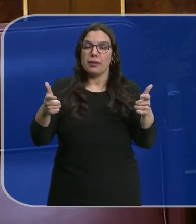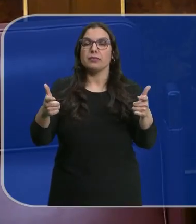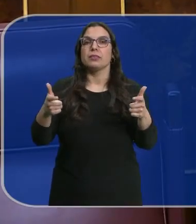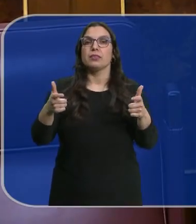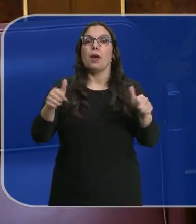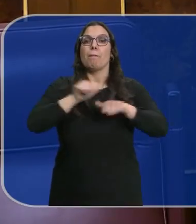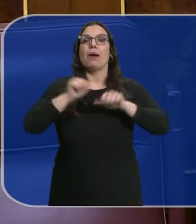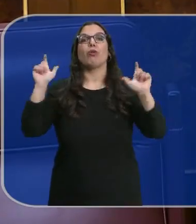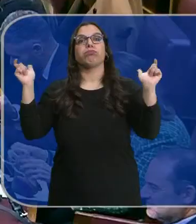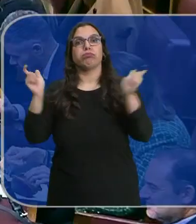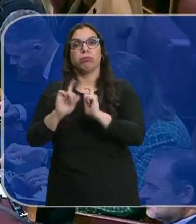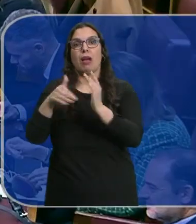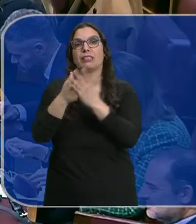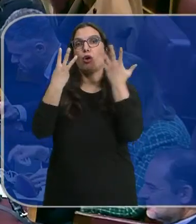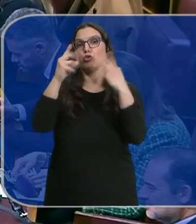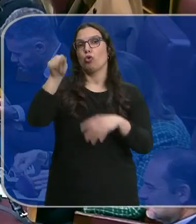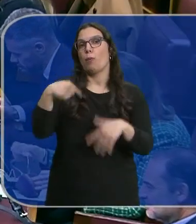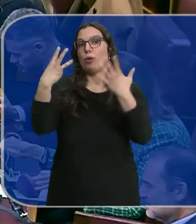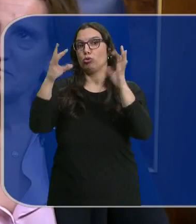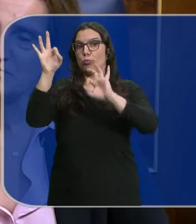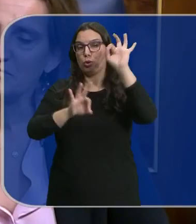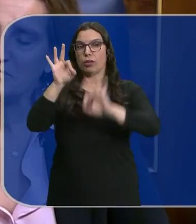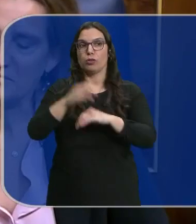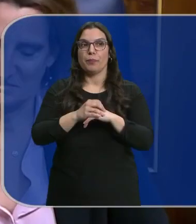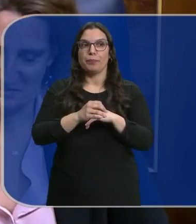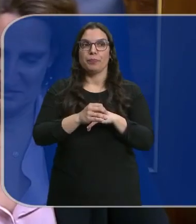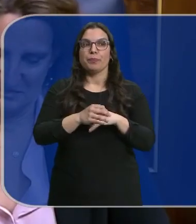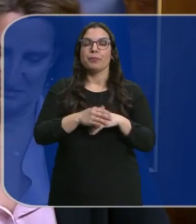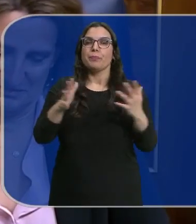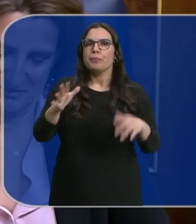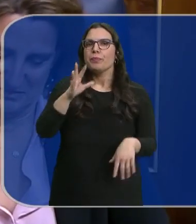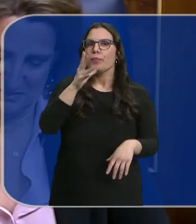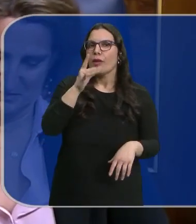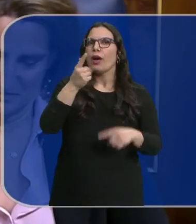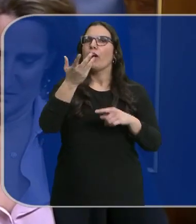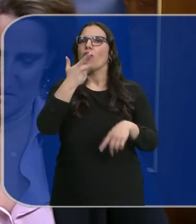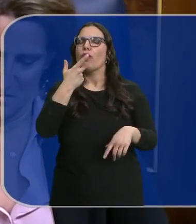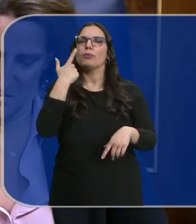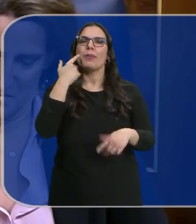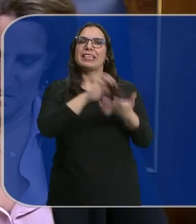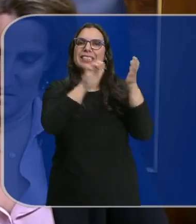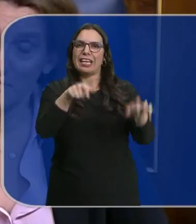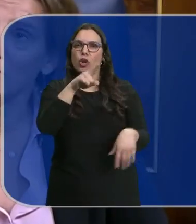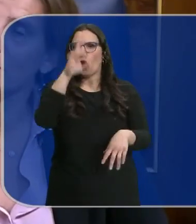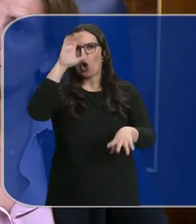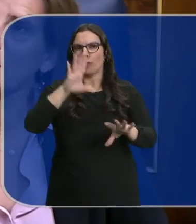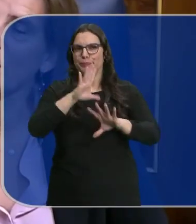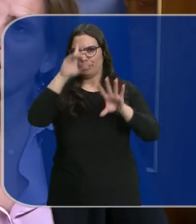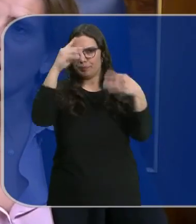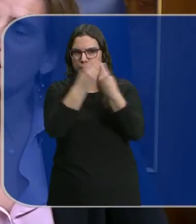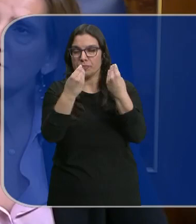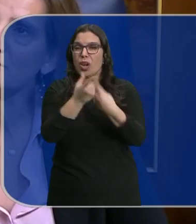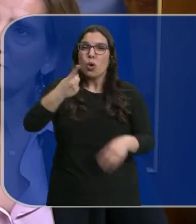el paro hasta el 8,8%. Que ahora los conocemos en Castilla y León. el despropósito.